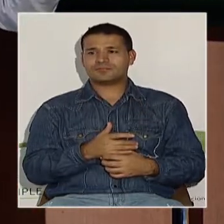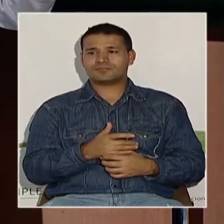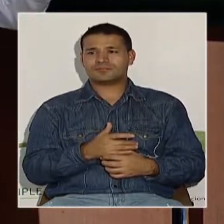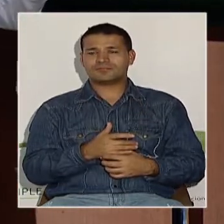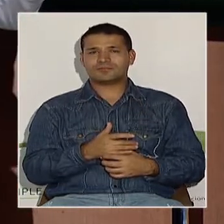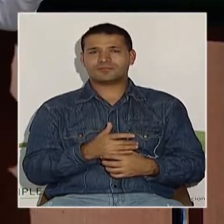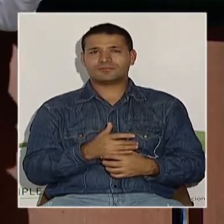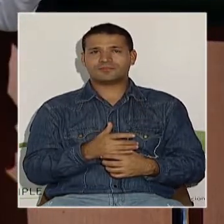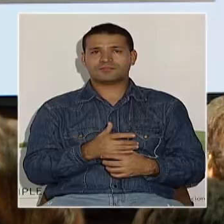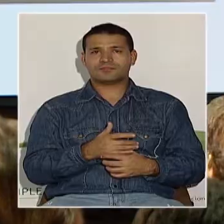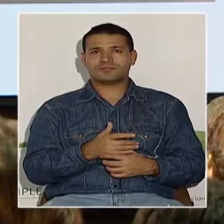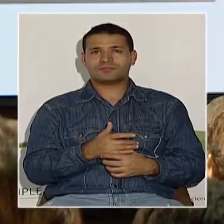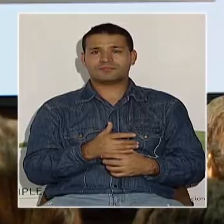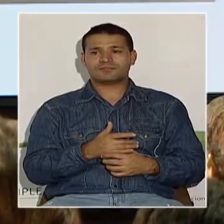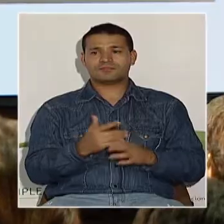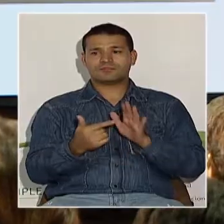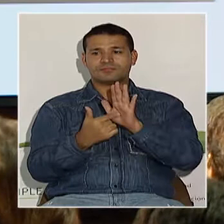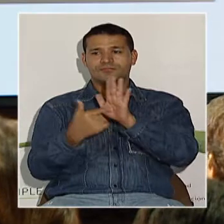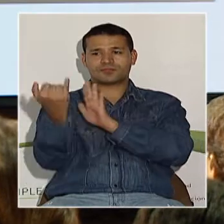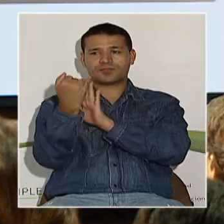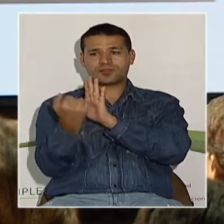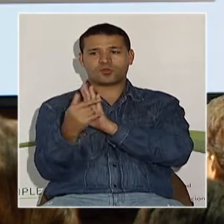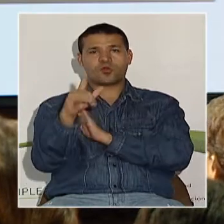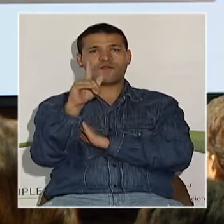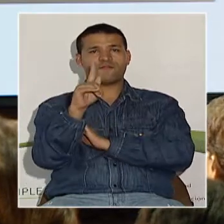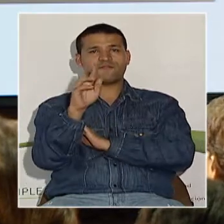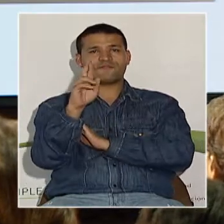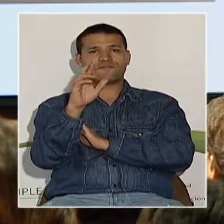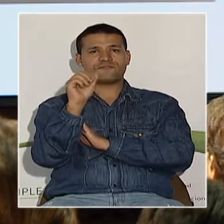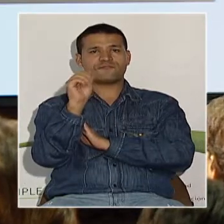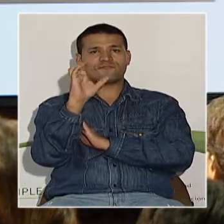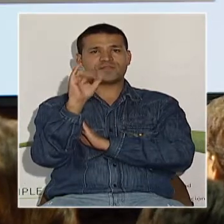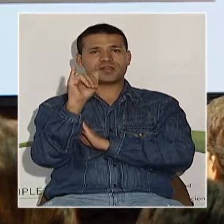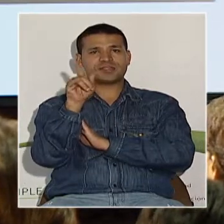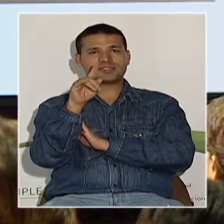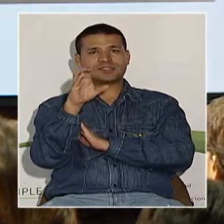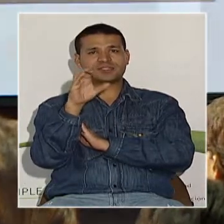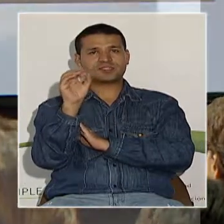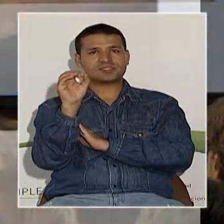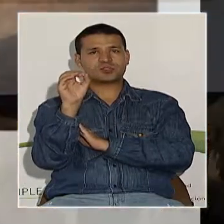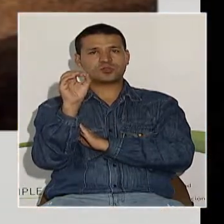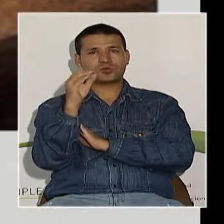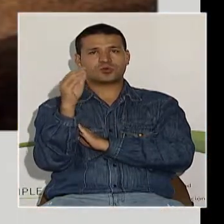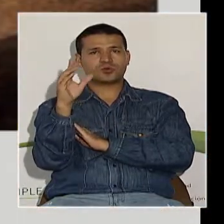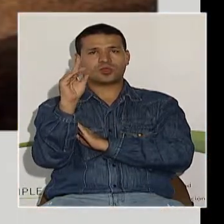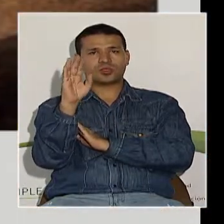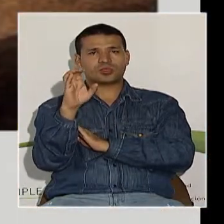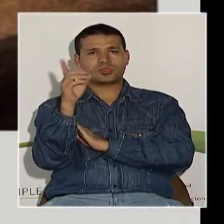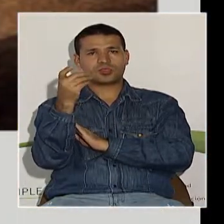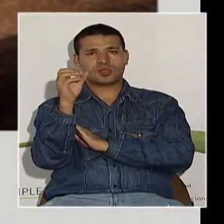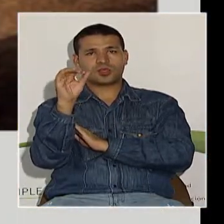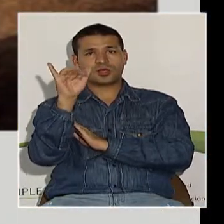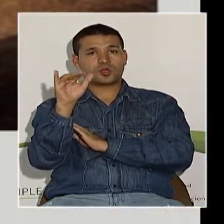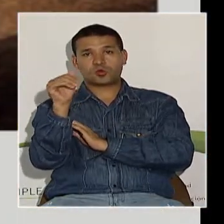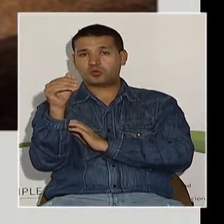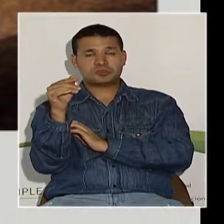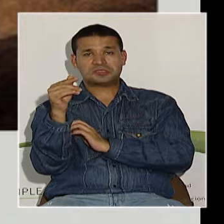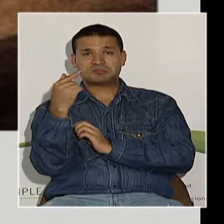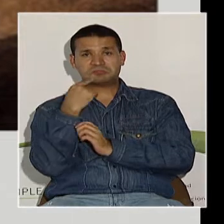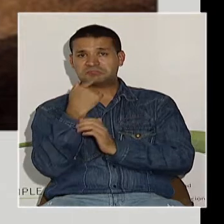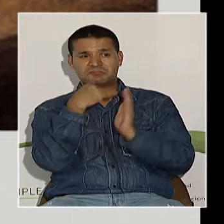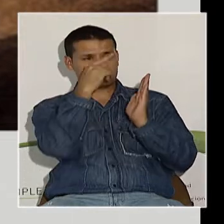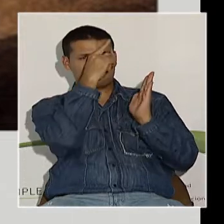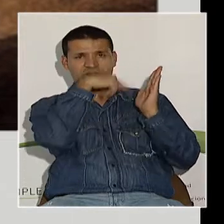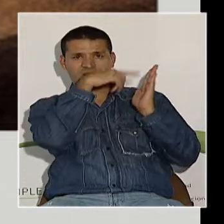Este es Francisco de Goya, gran pintor, no muy entendido en España, tuvo que emigrar